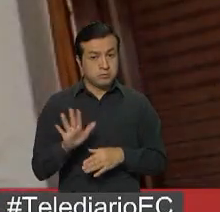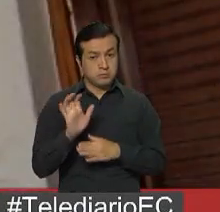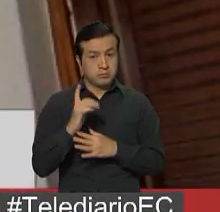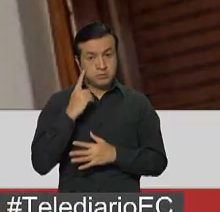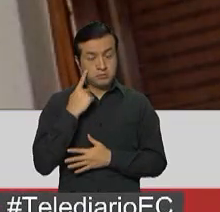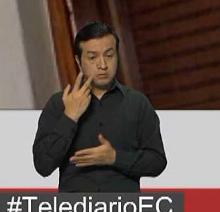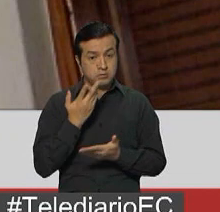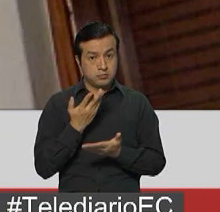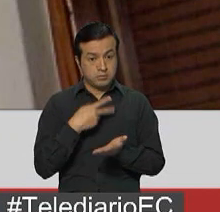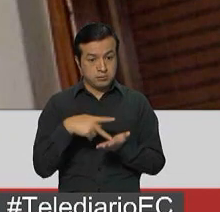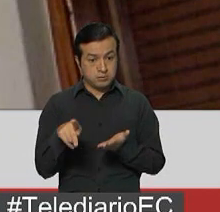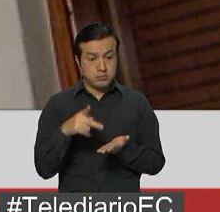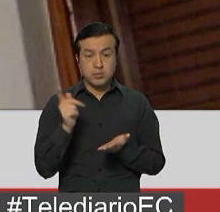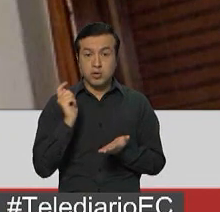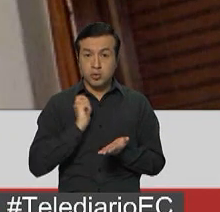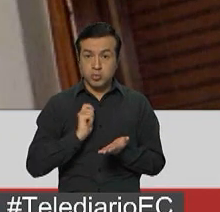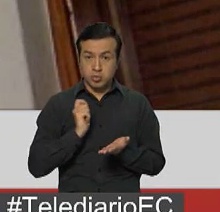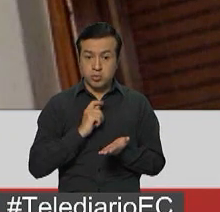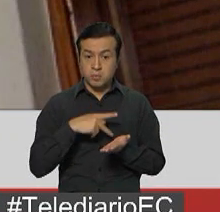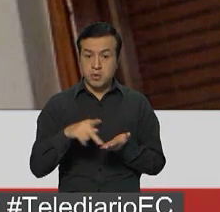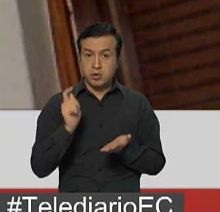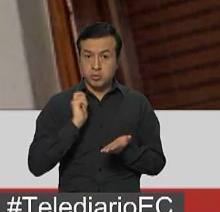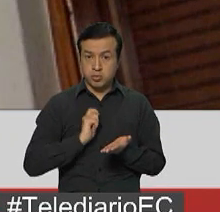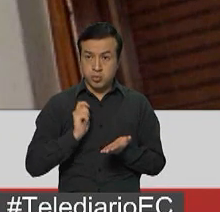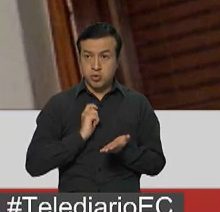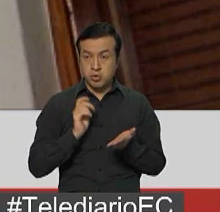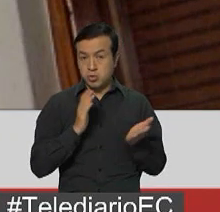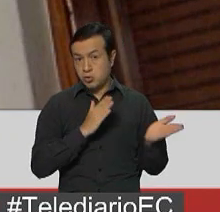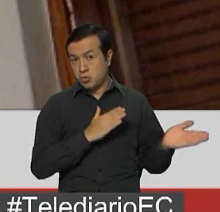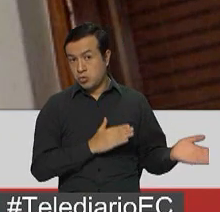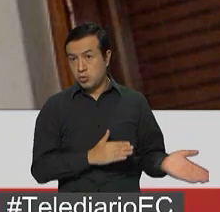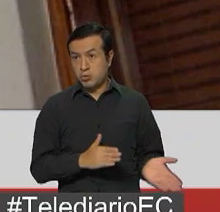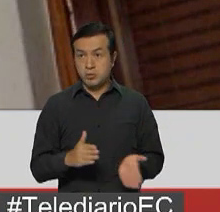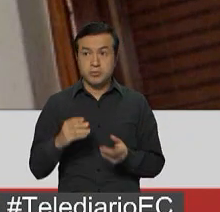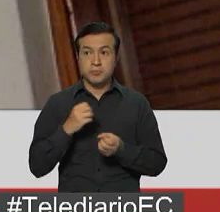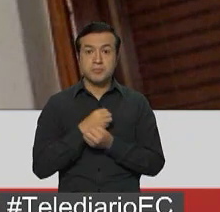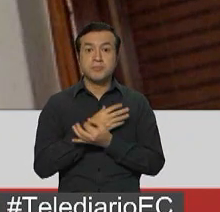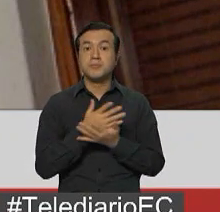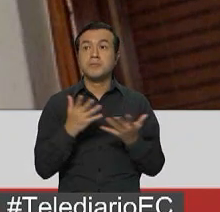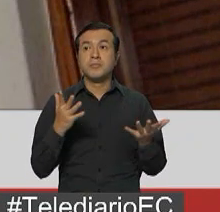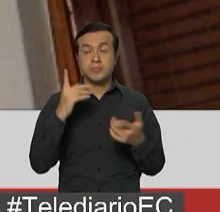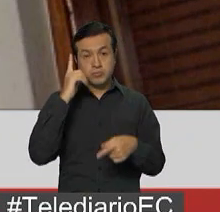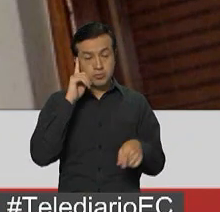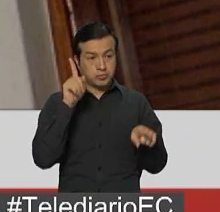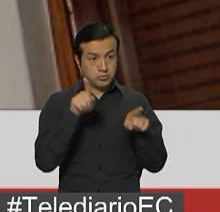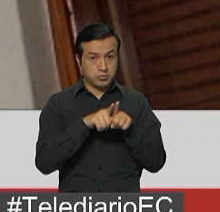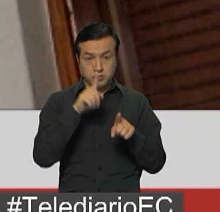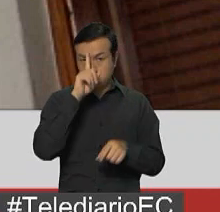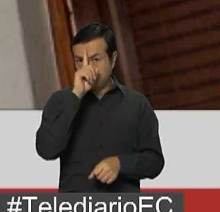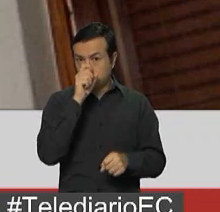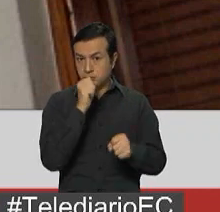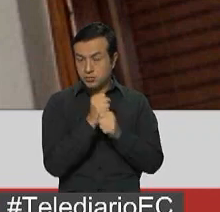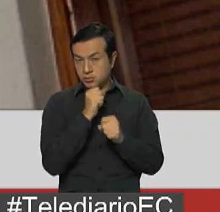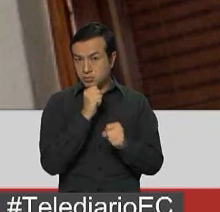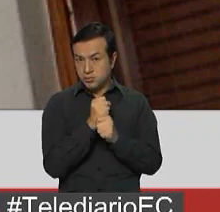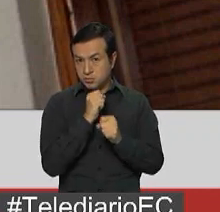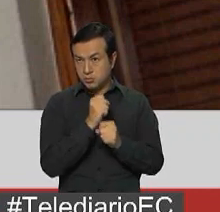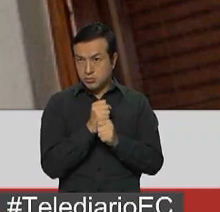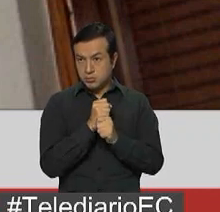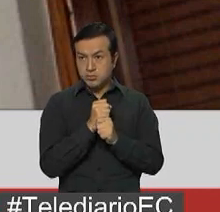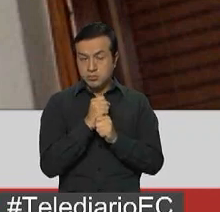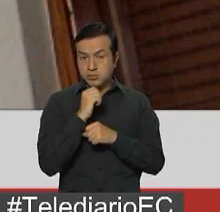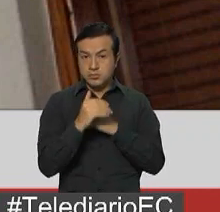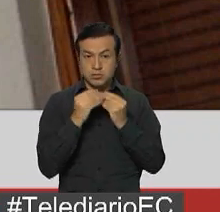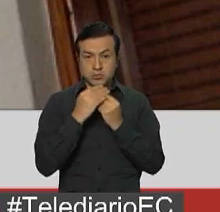pagar sueldos durante esta época durante esta paralización se han llegado a acuerdos con los trabajadores para que después